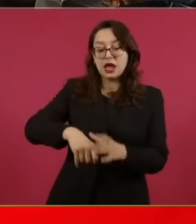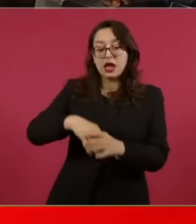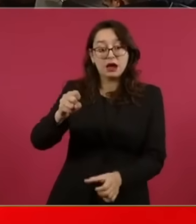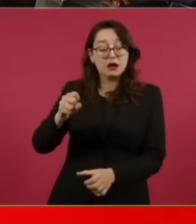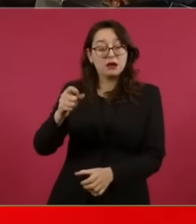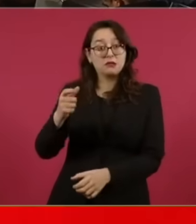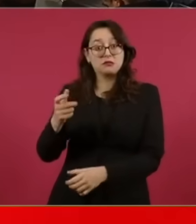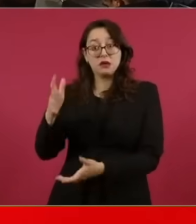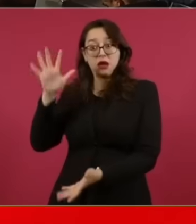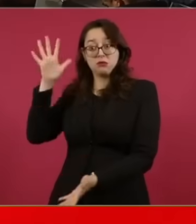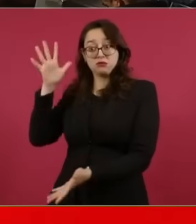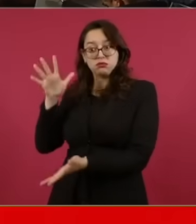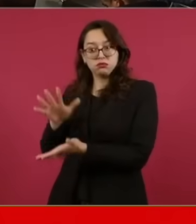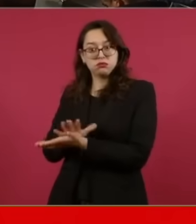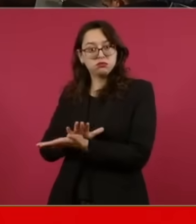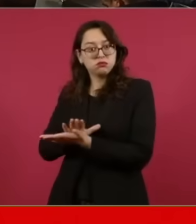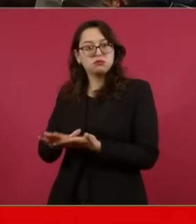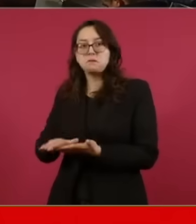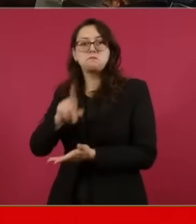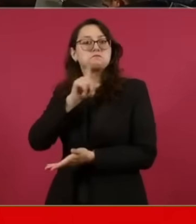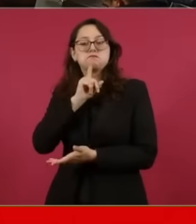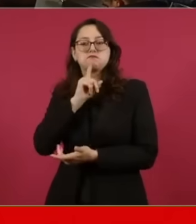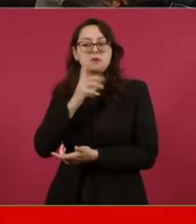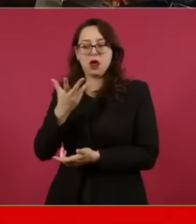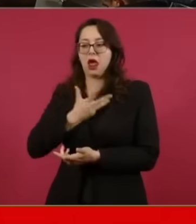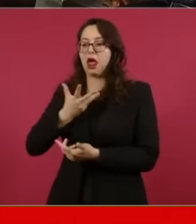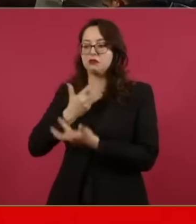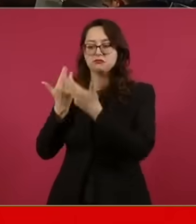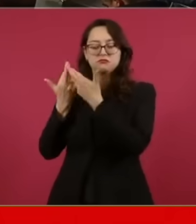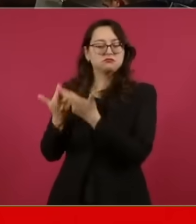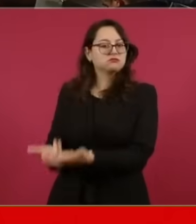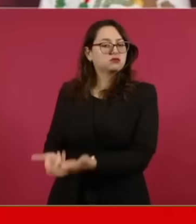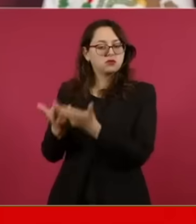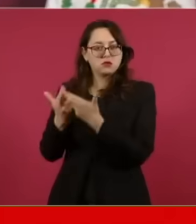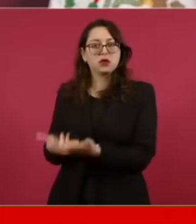que cuando llegamos, y hasta más.